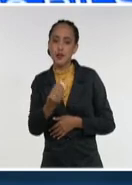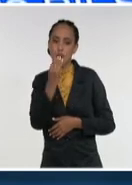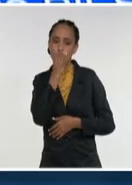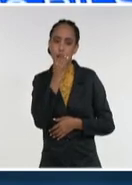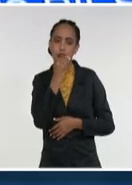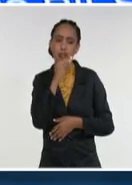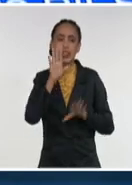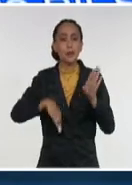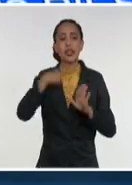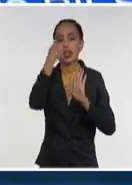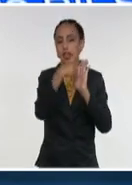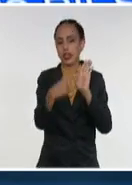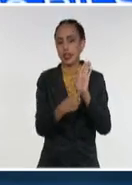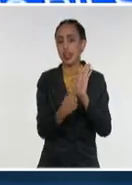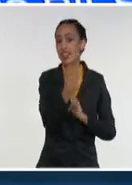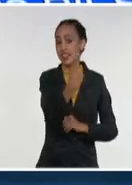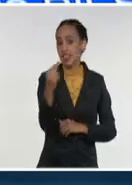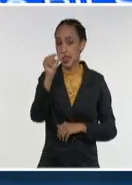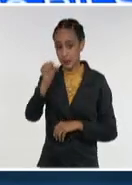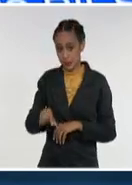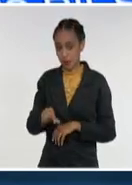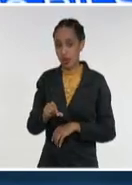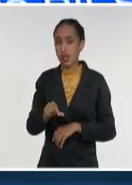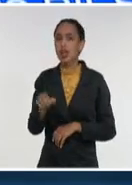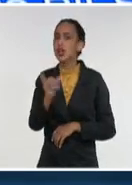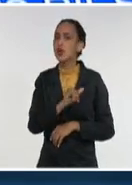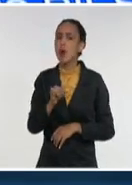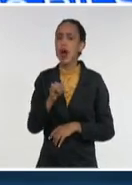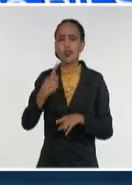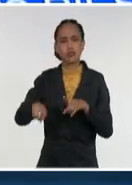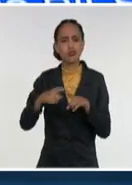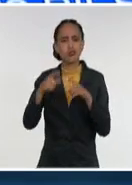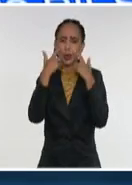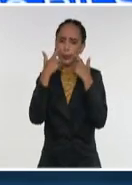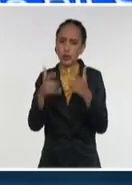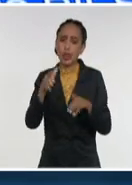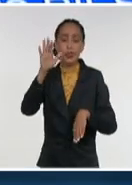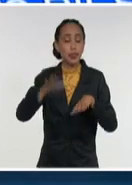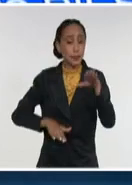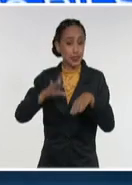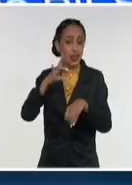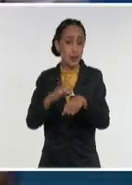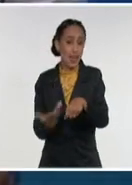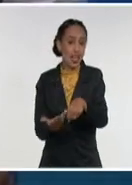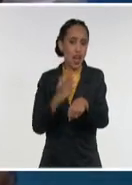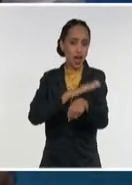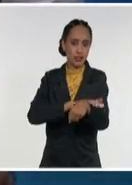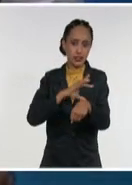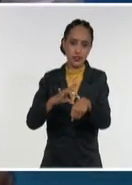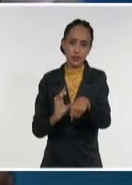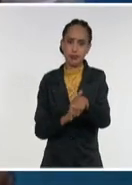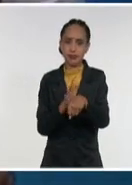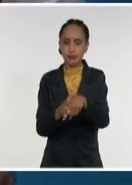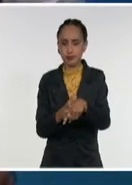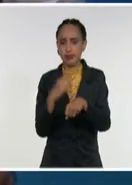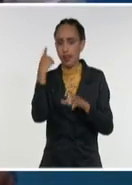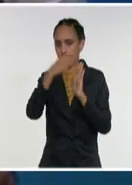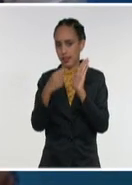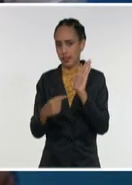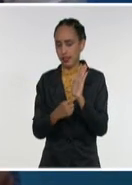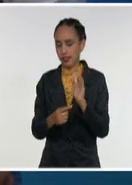cada paciente y los requerimientos alimentarios y nutritivos de acuerdo a la patología que puedan presentar los mismos. Esta es la situación